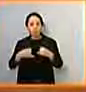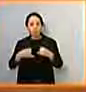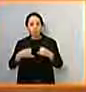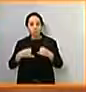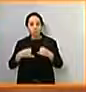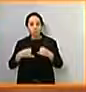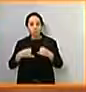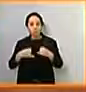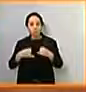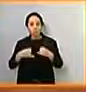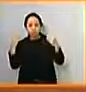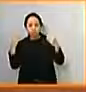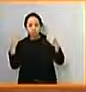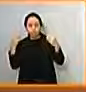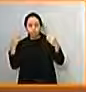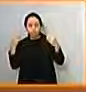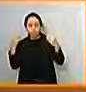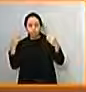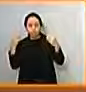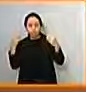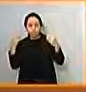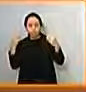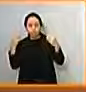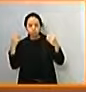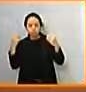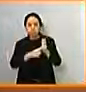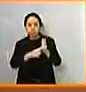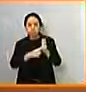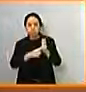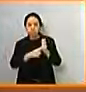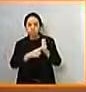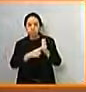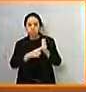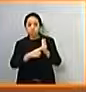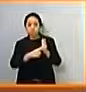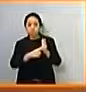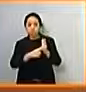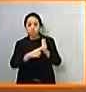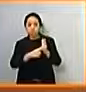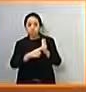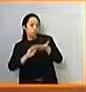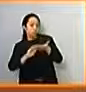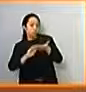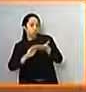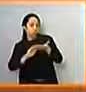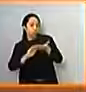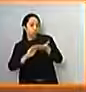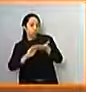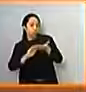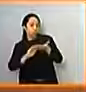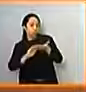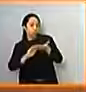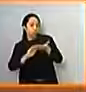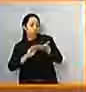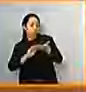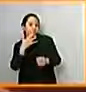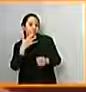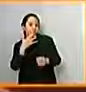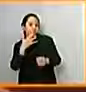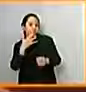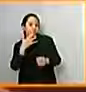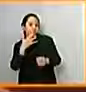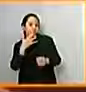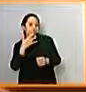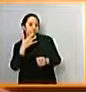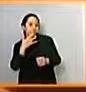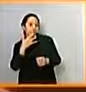de venta autorizado para adquirir sus juegos favoritos o a través de compras en línea. Conoceremos el número ganador para la diaria.